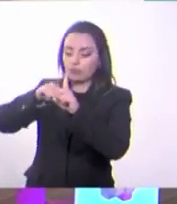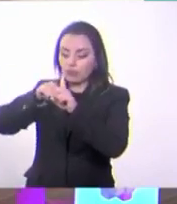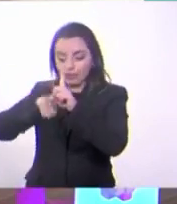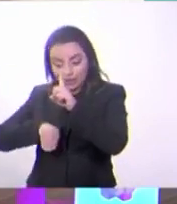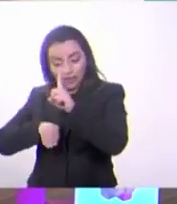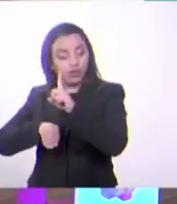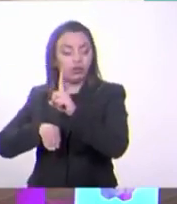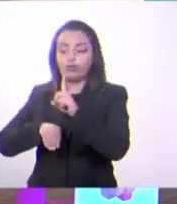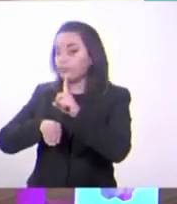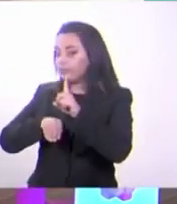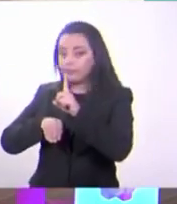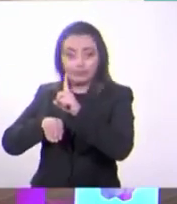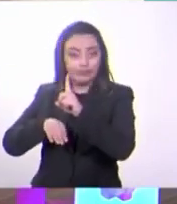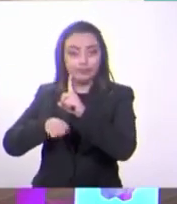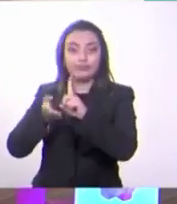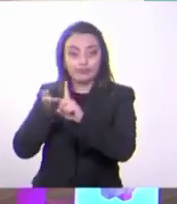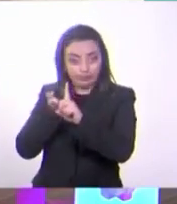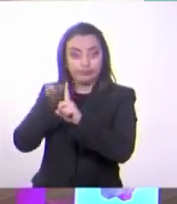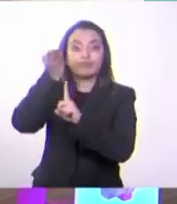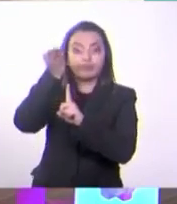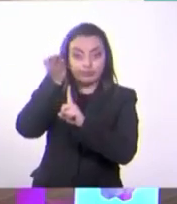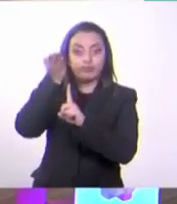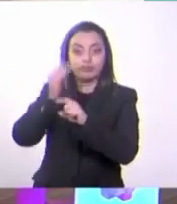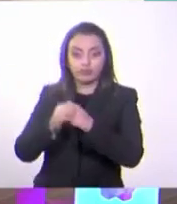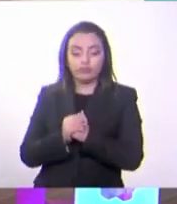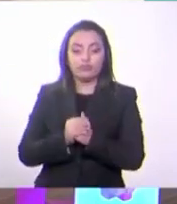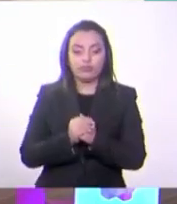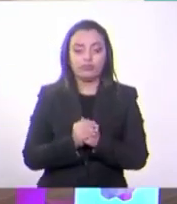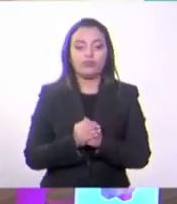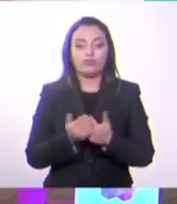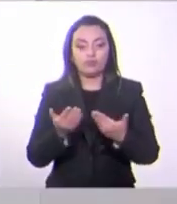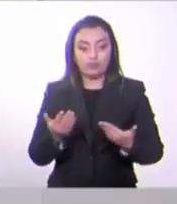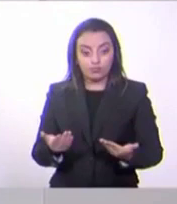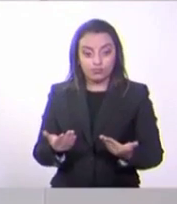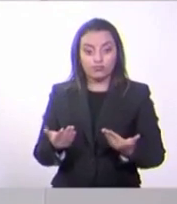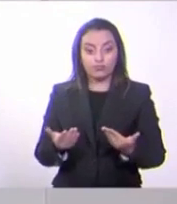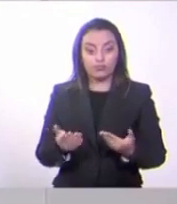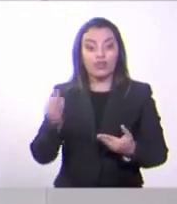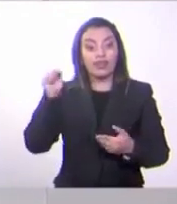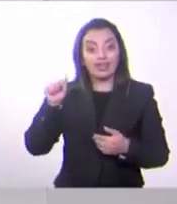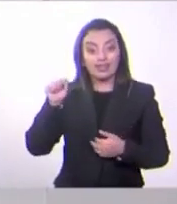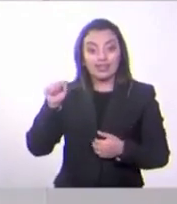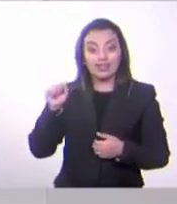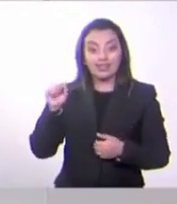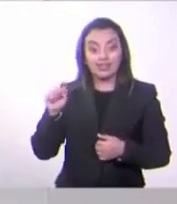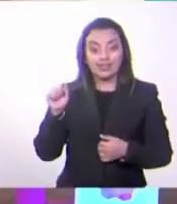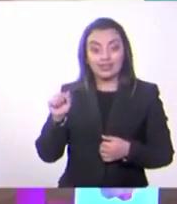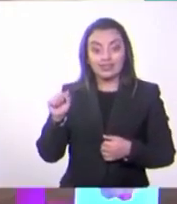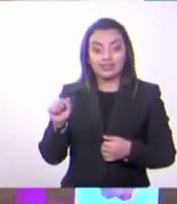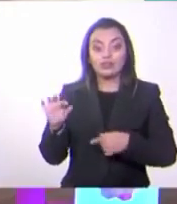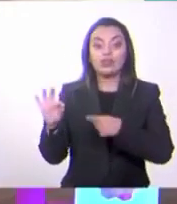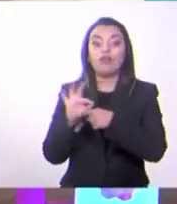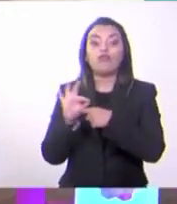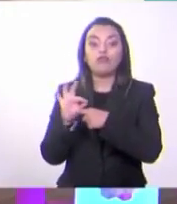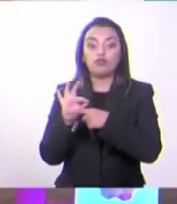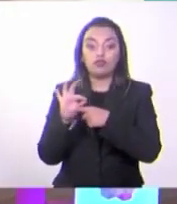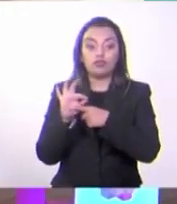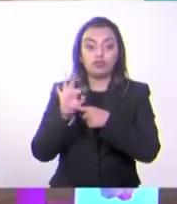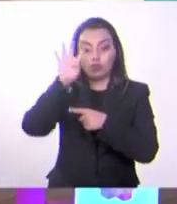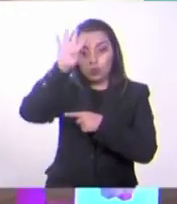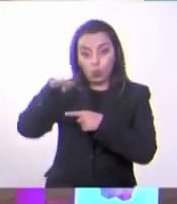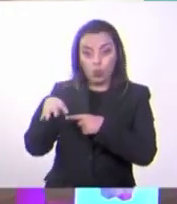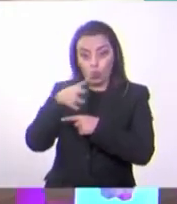Esto que ocurre para la función lineal, pero no ocurre para la función cuadrática. Sí. Esta función cuadrática es lo que se